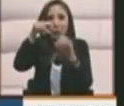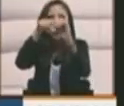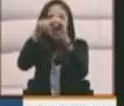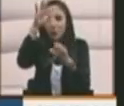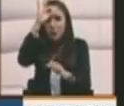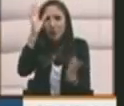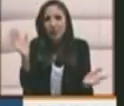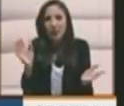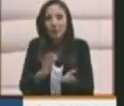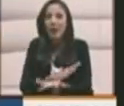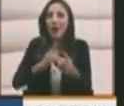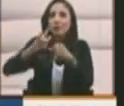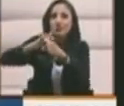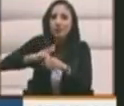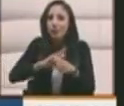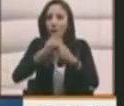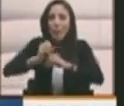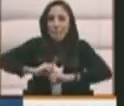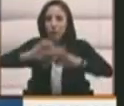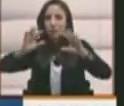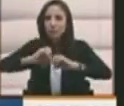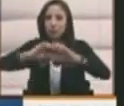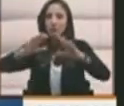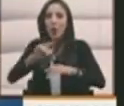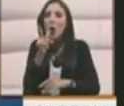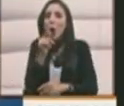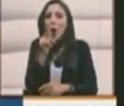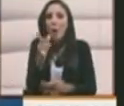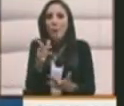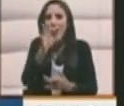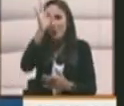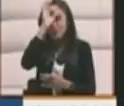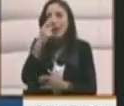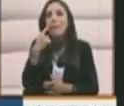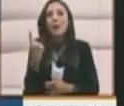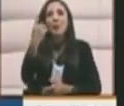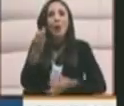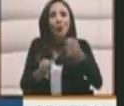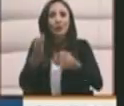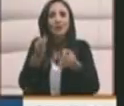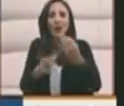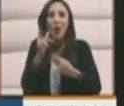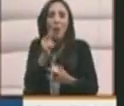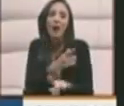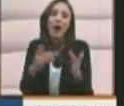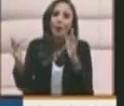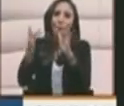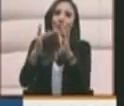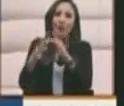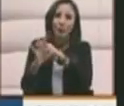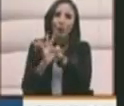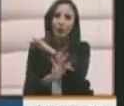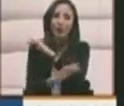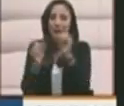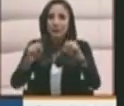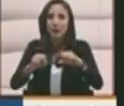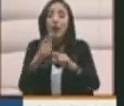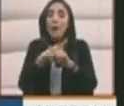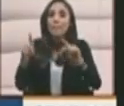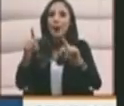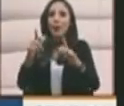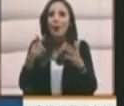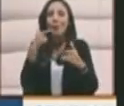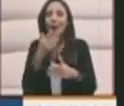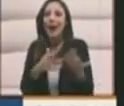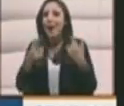de meter unos drones con explosivos. Requesens no sabía. Requesens solamente tenía el contacto en el puente fronterizo y facilitó la